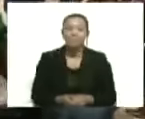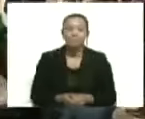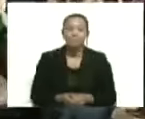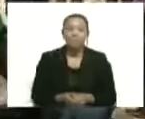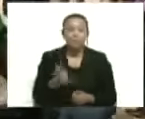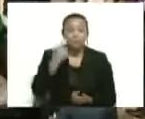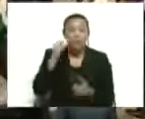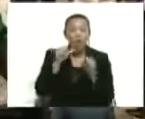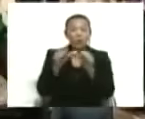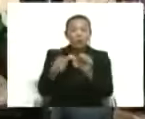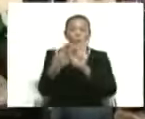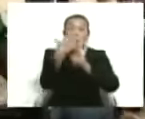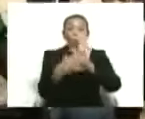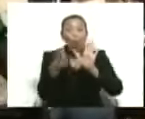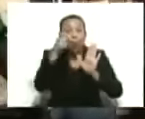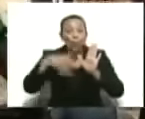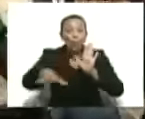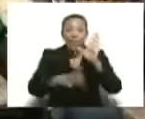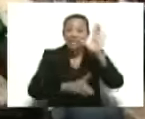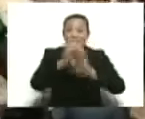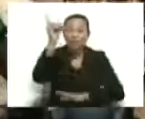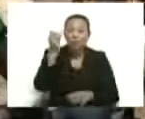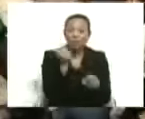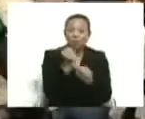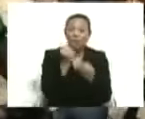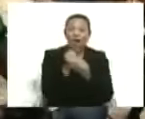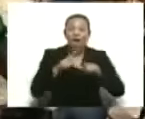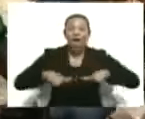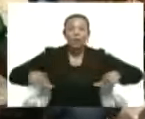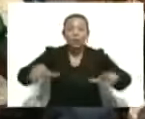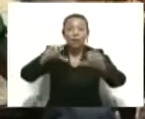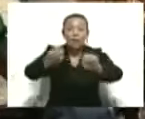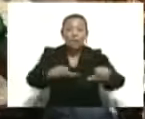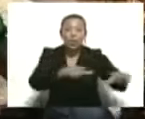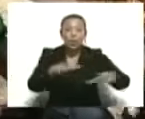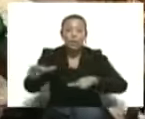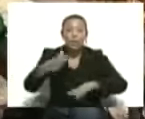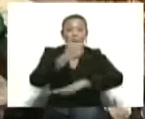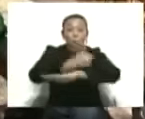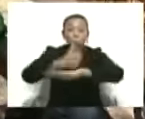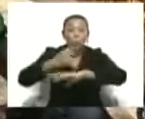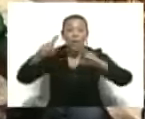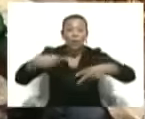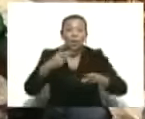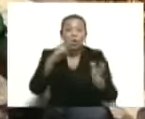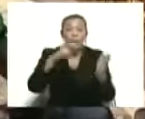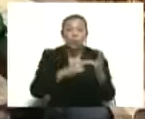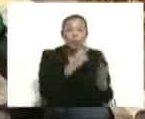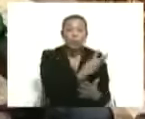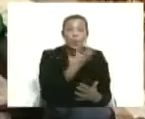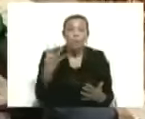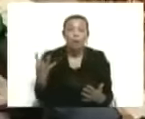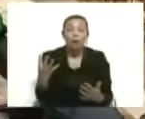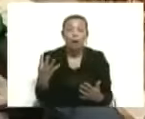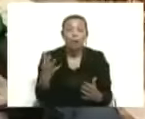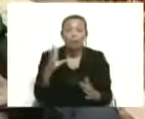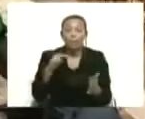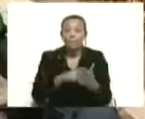Bien, continúan ustedes observando el desarrollo de esta sesión de instalación del Parlamento venezolano para el periodo constitucional